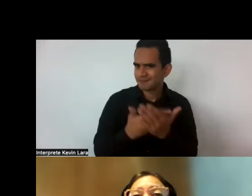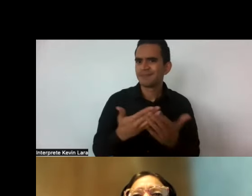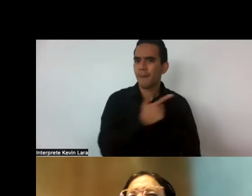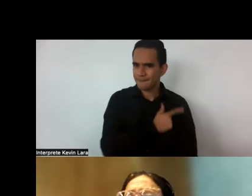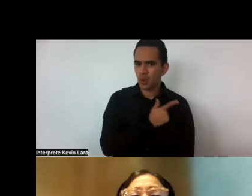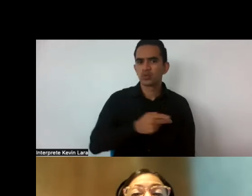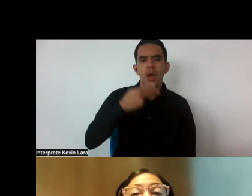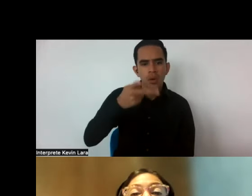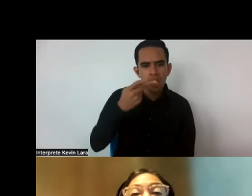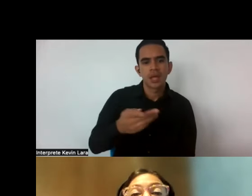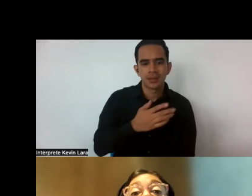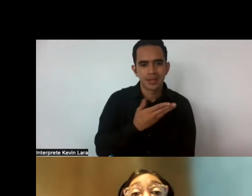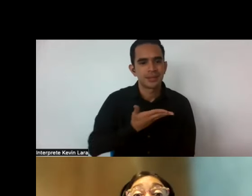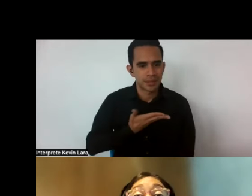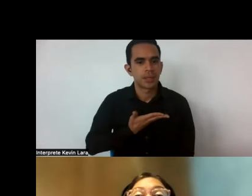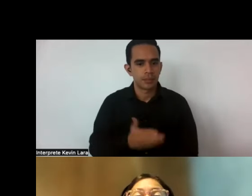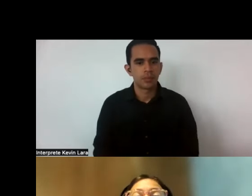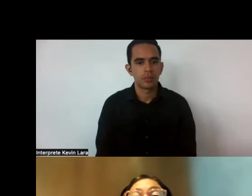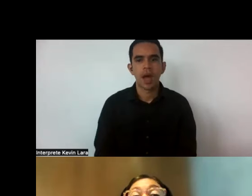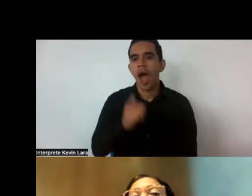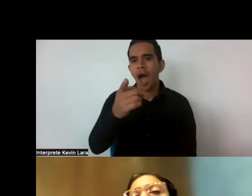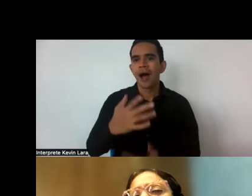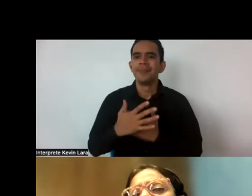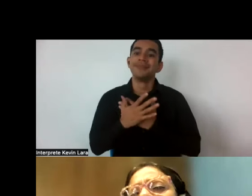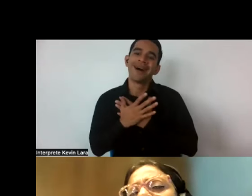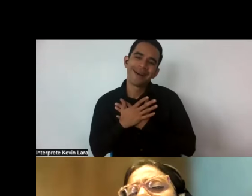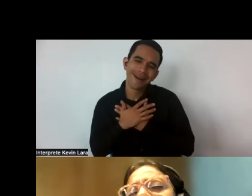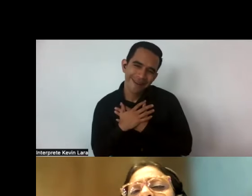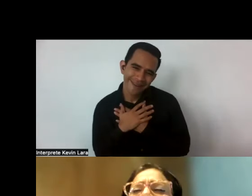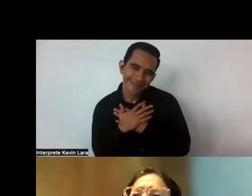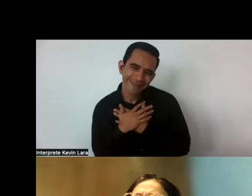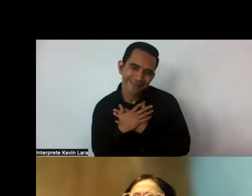ver, ¿qué emoción sienten? Ternura. Qué